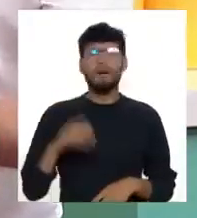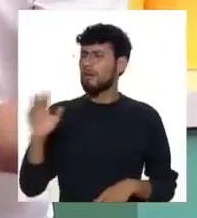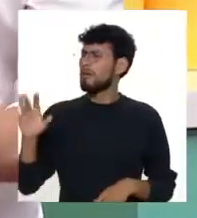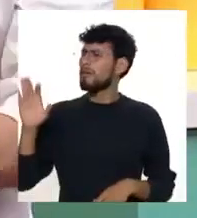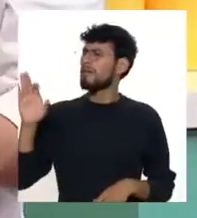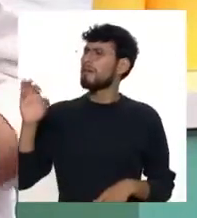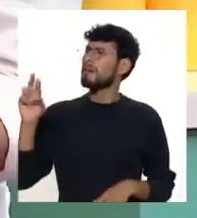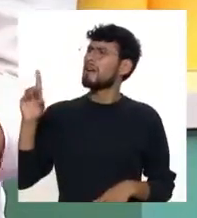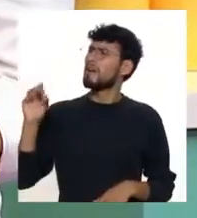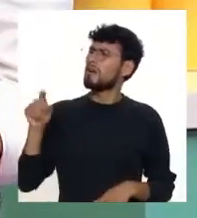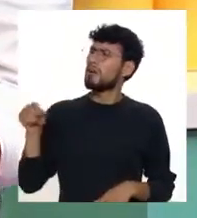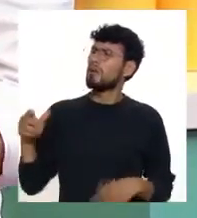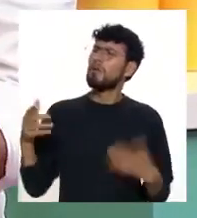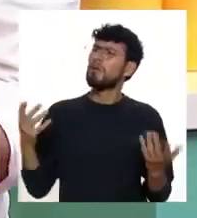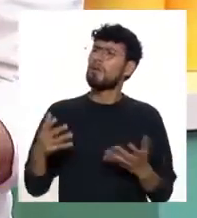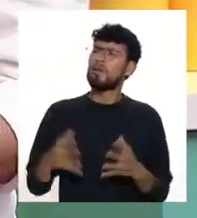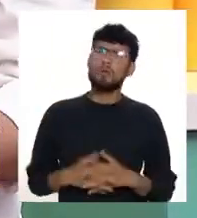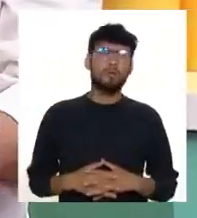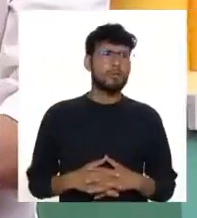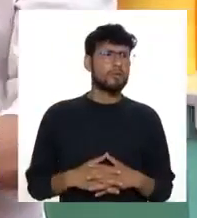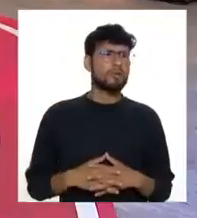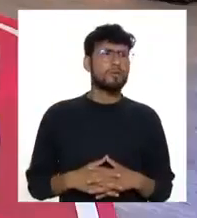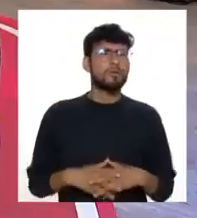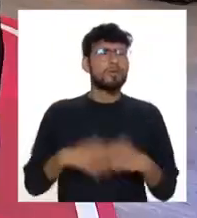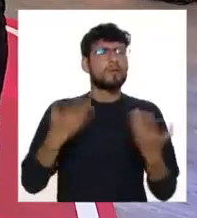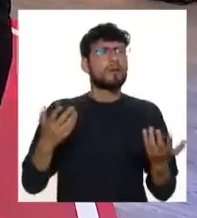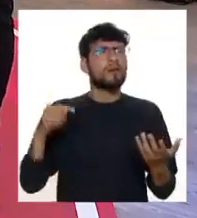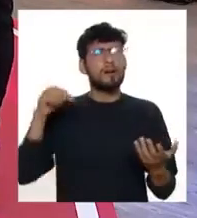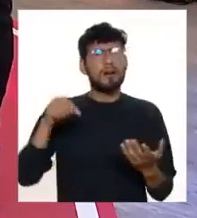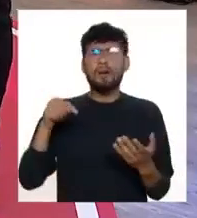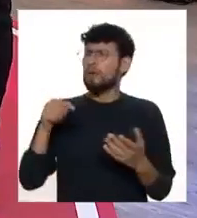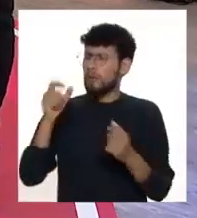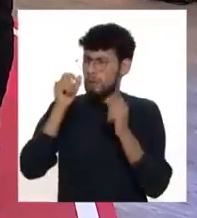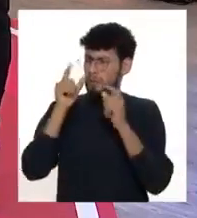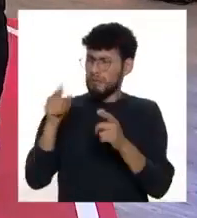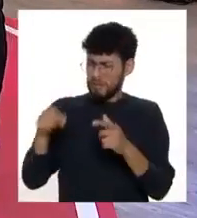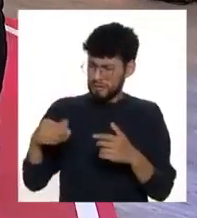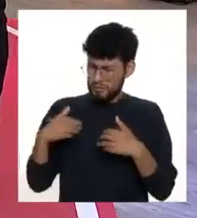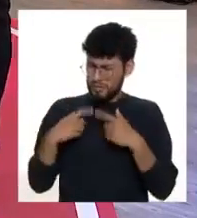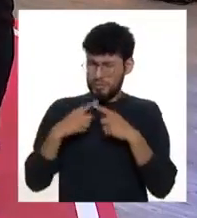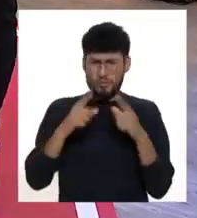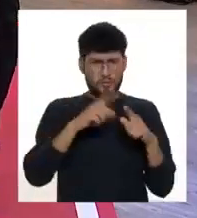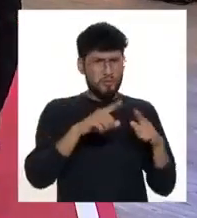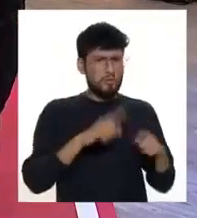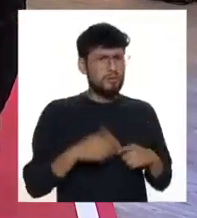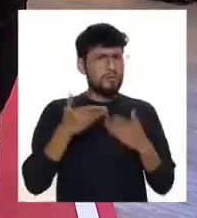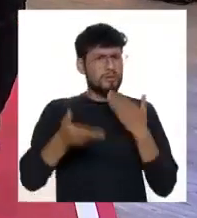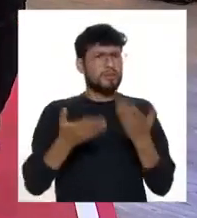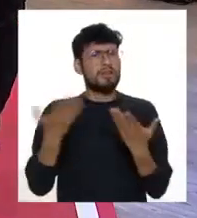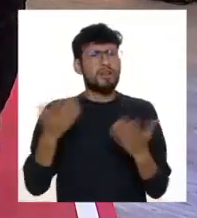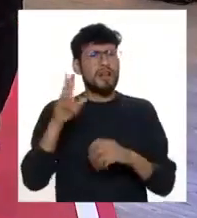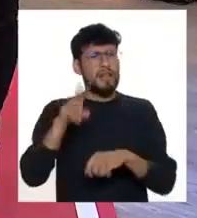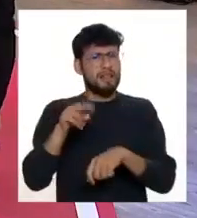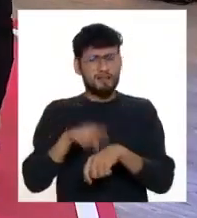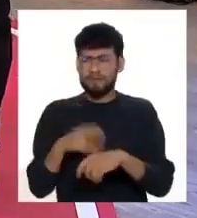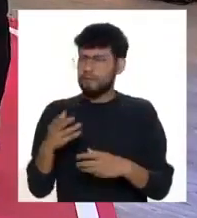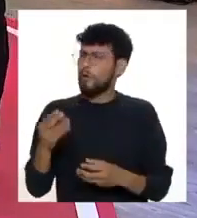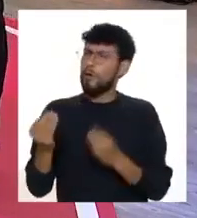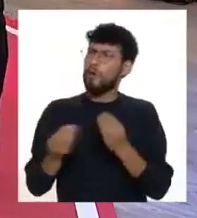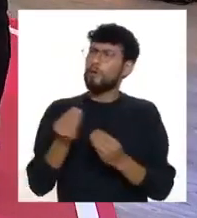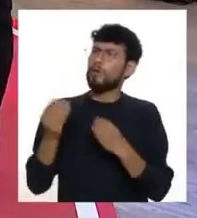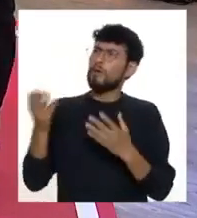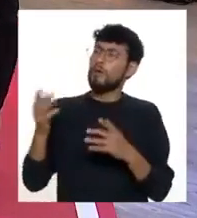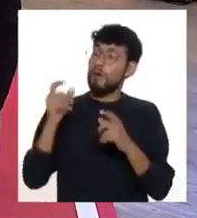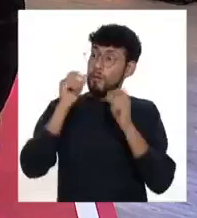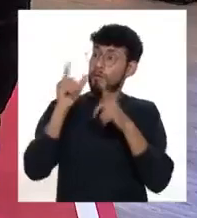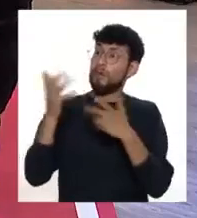Fernando Cuál fue la la la reacción que tú tuviste al ver tantos productos hechos de manera natural Cómo